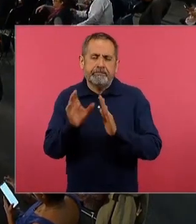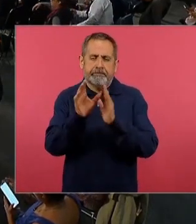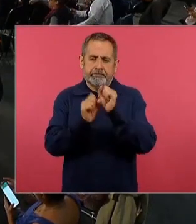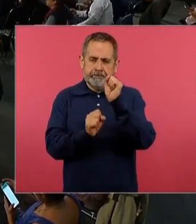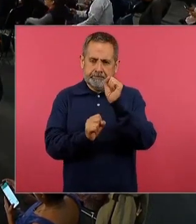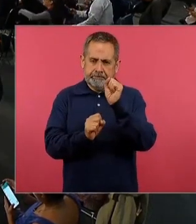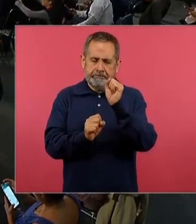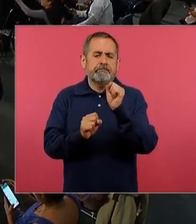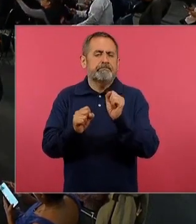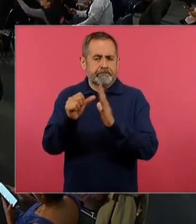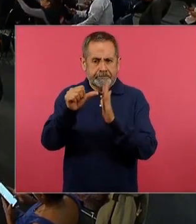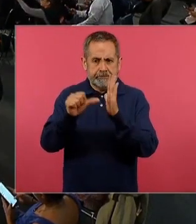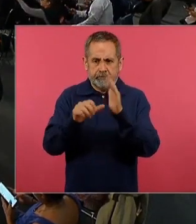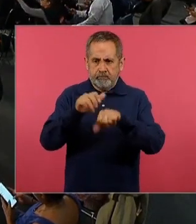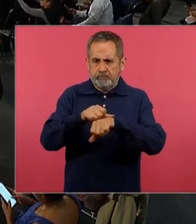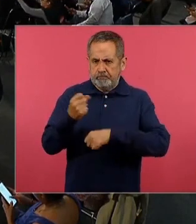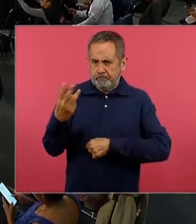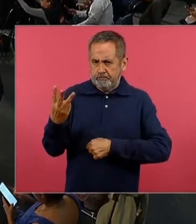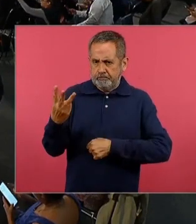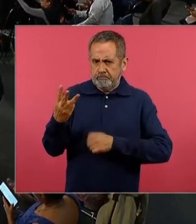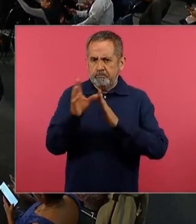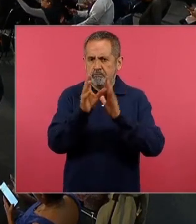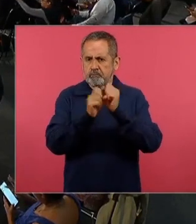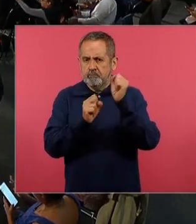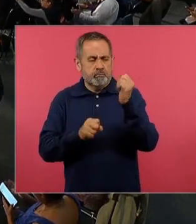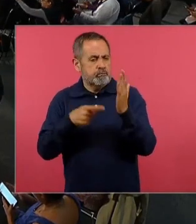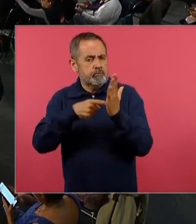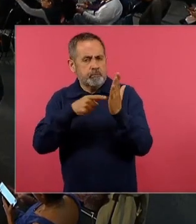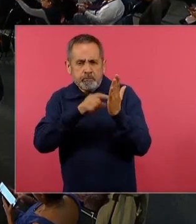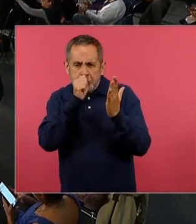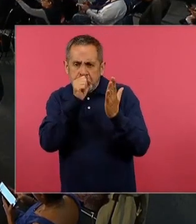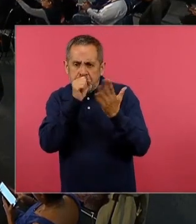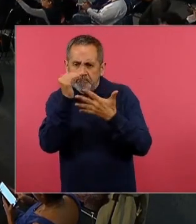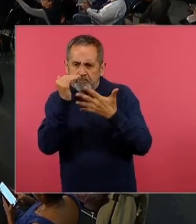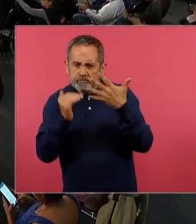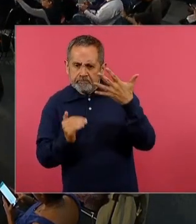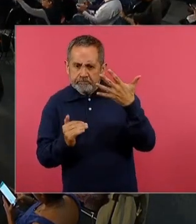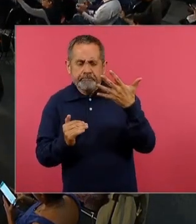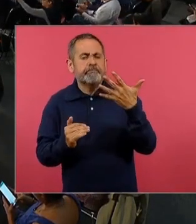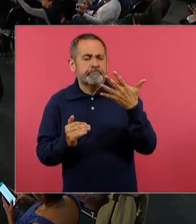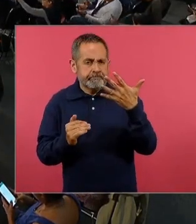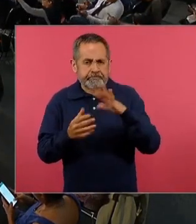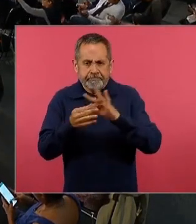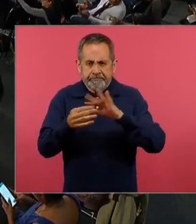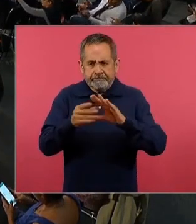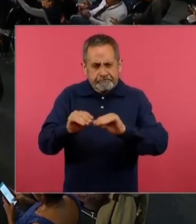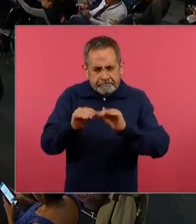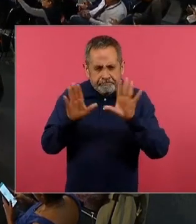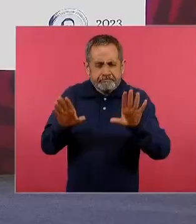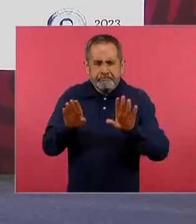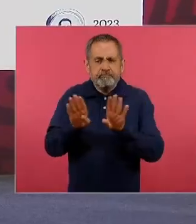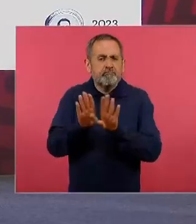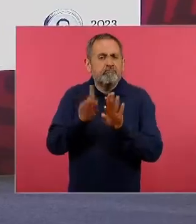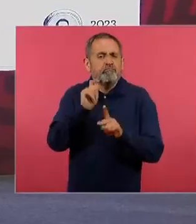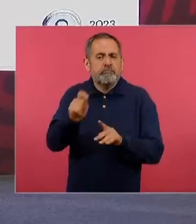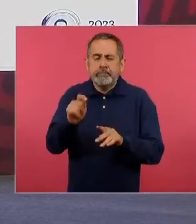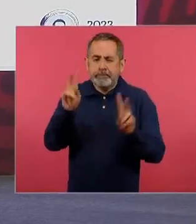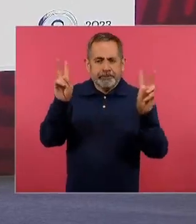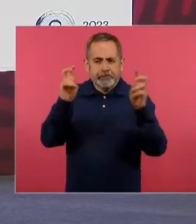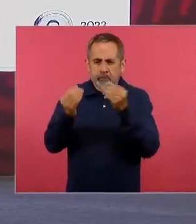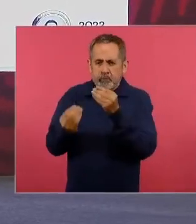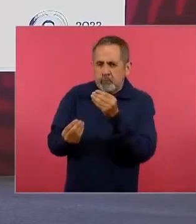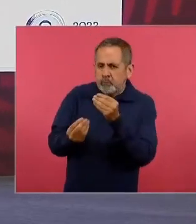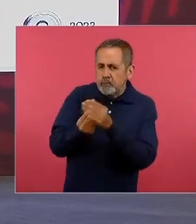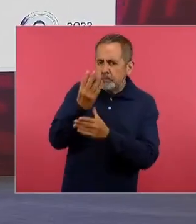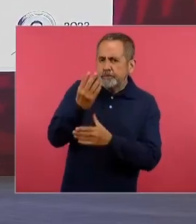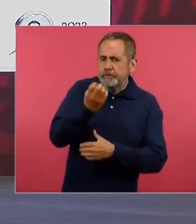está en el artículo tercero de la Constitución. Para poder cumplir con él, establecimos un modelo educativo que se llama la Nueva Escuela